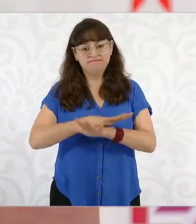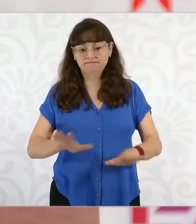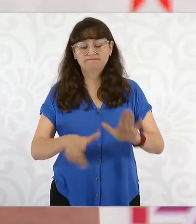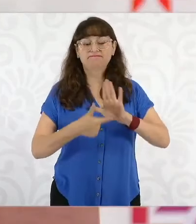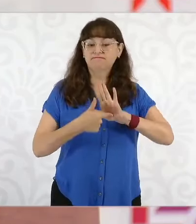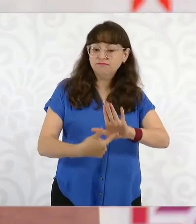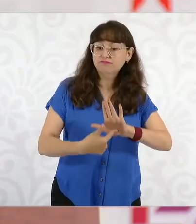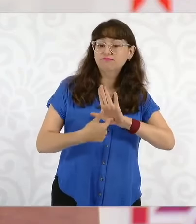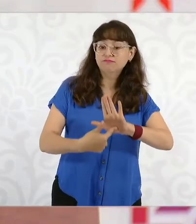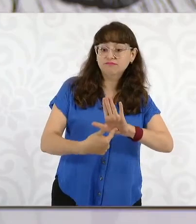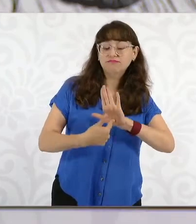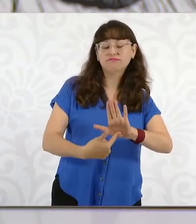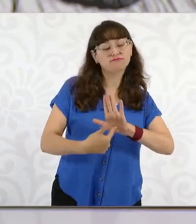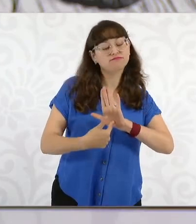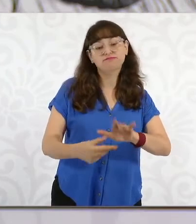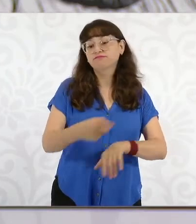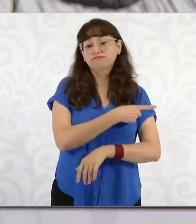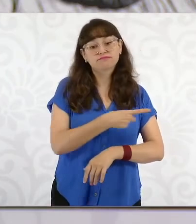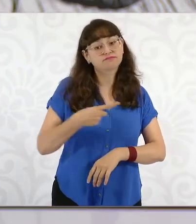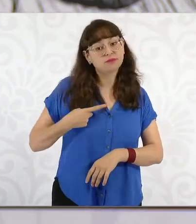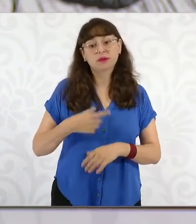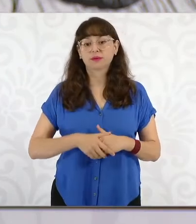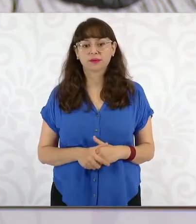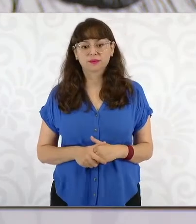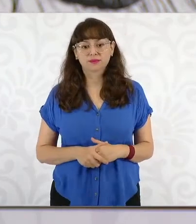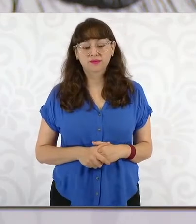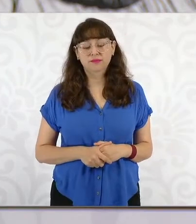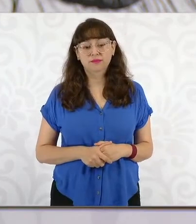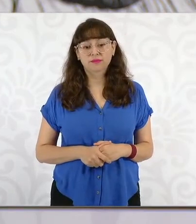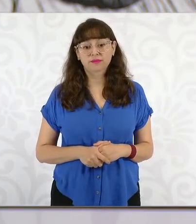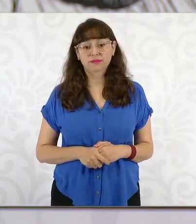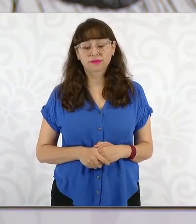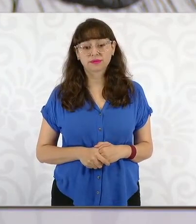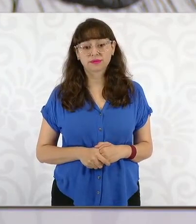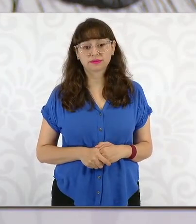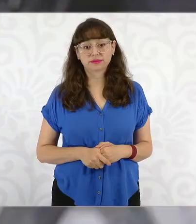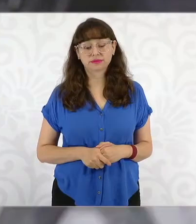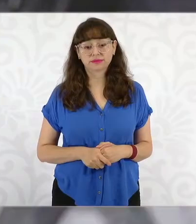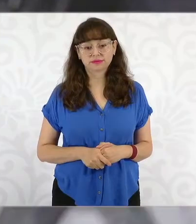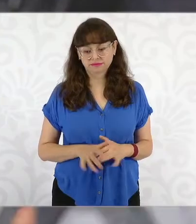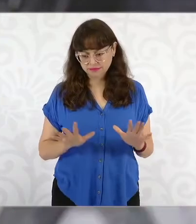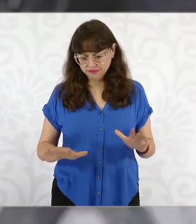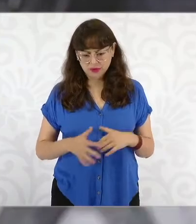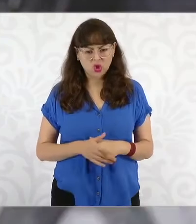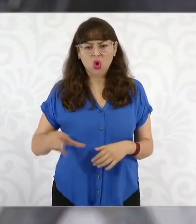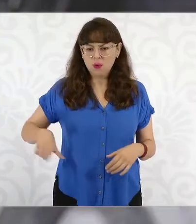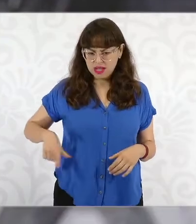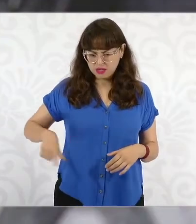Fíjense, ¿qué es más fuerte que para un proyecto, para un